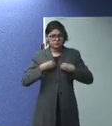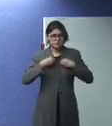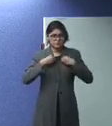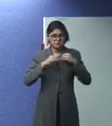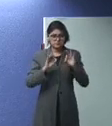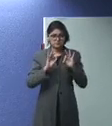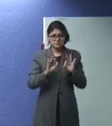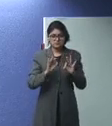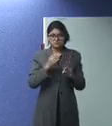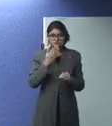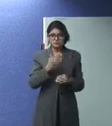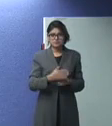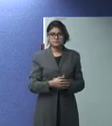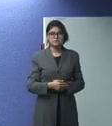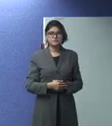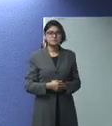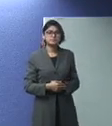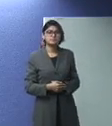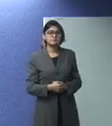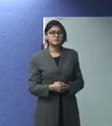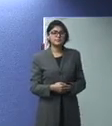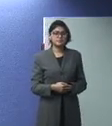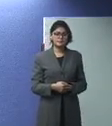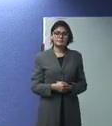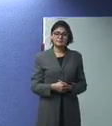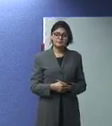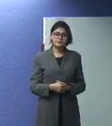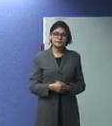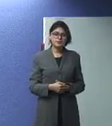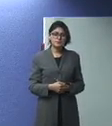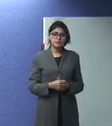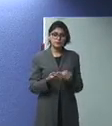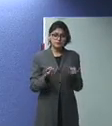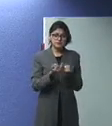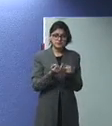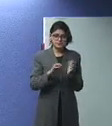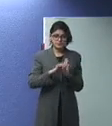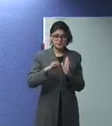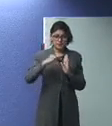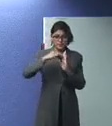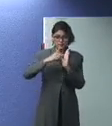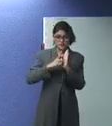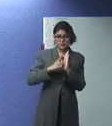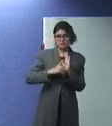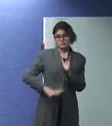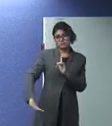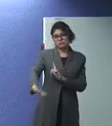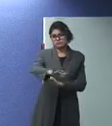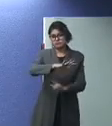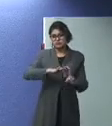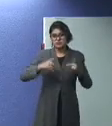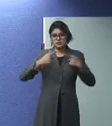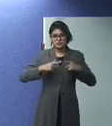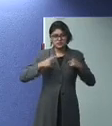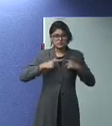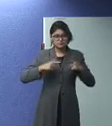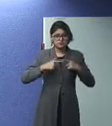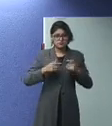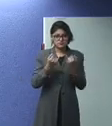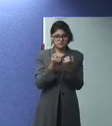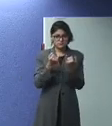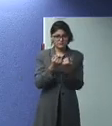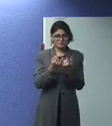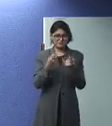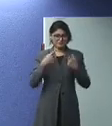con discapacidades. Y bueno, digamos que el modelo social y el modelo de diversidad